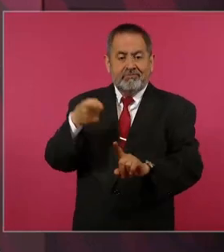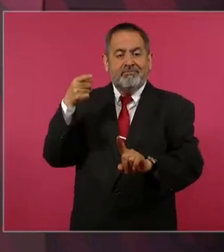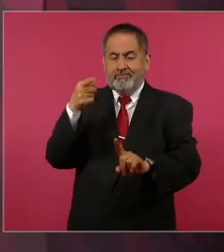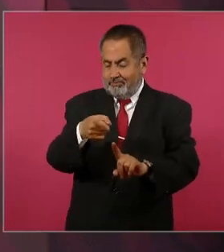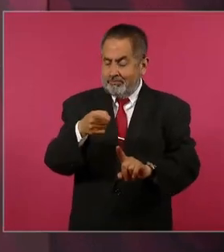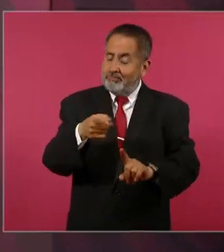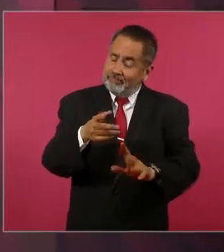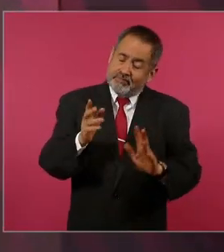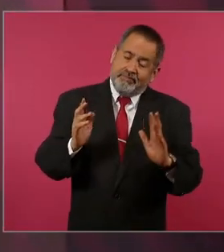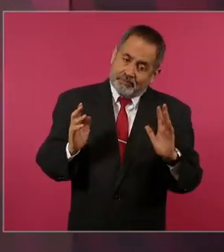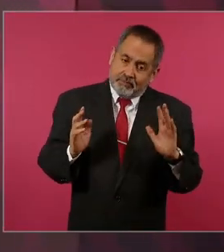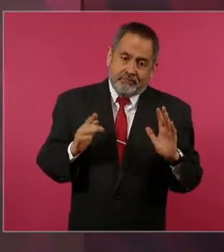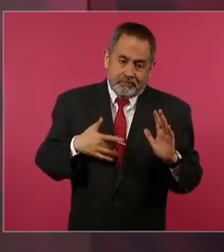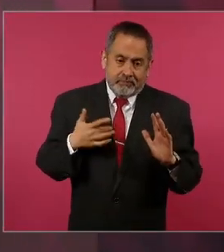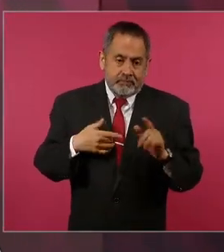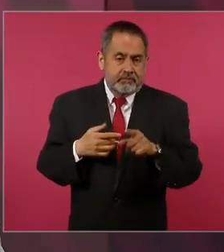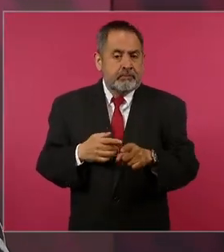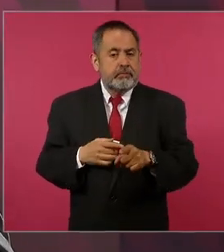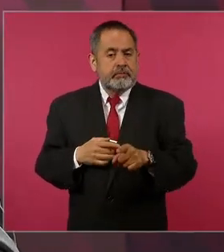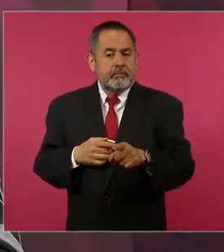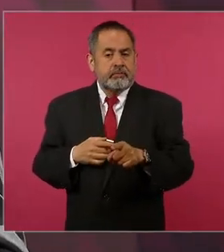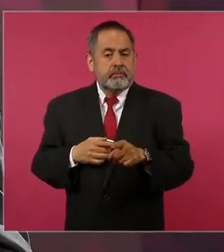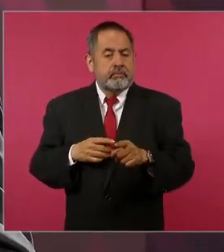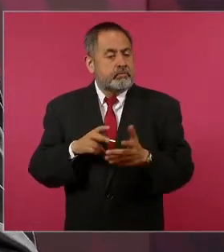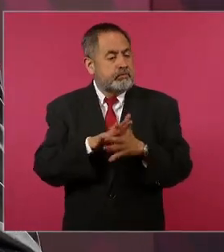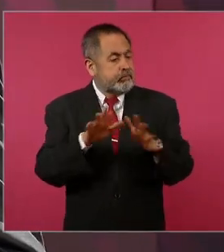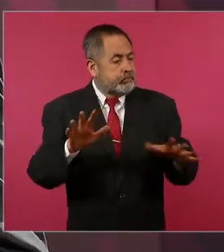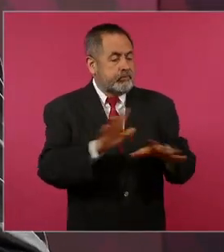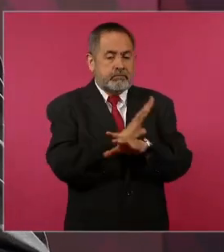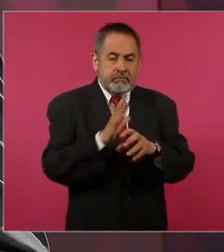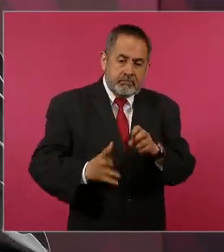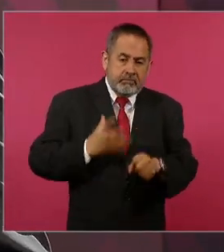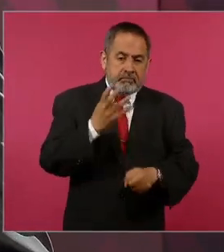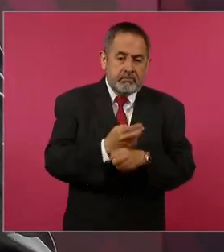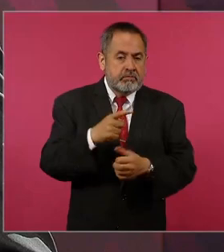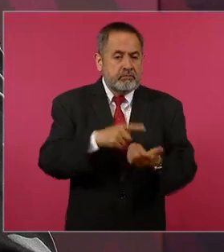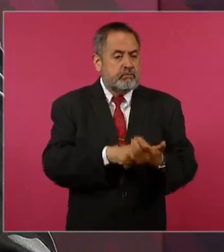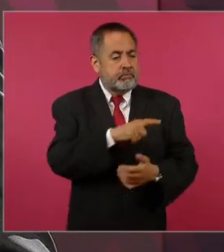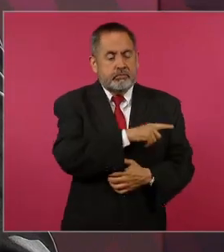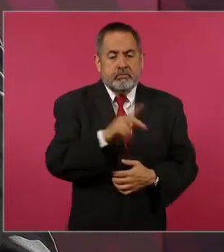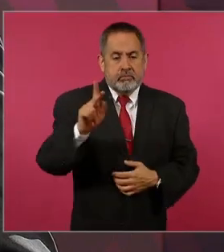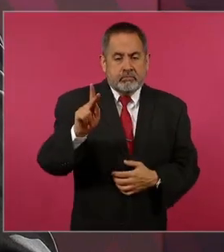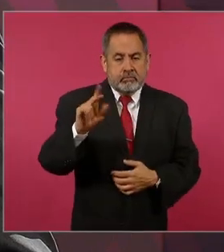el tema de la reforma al Poder Judicial,